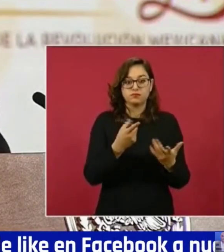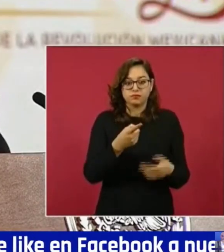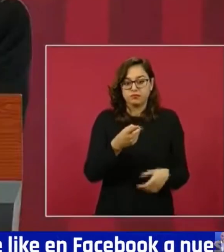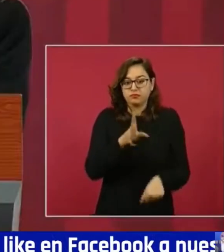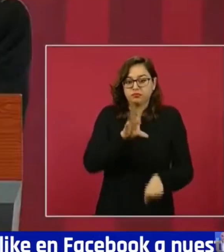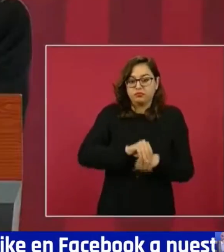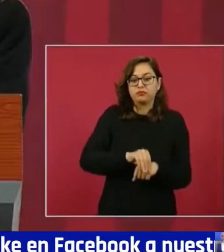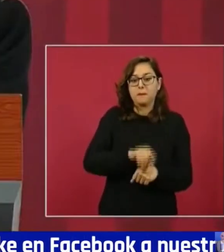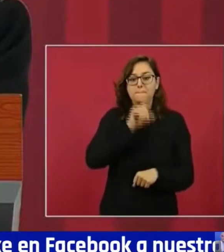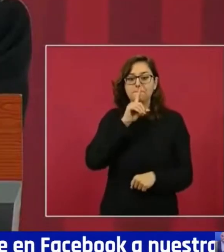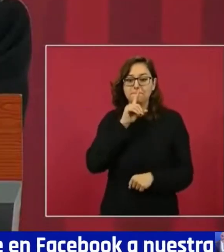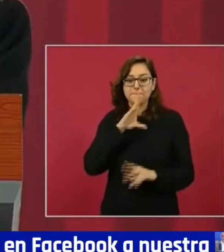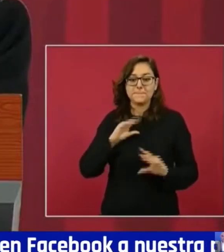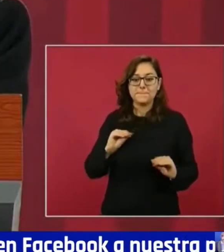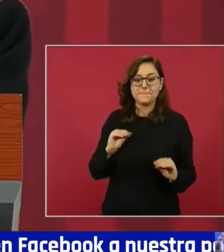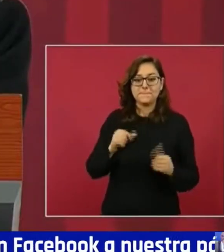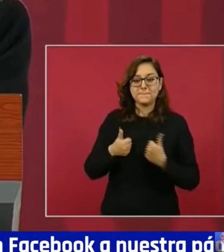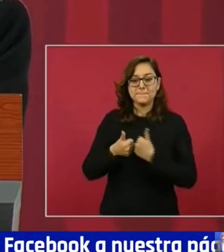arbitrariedades,